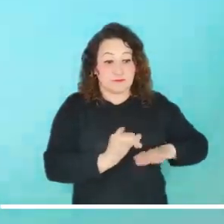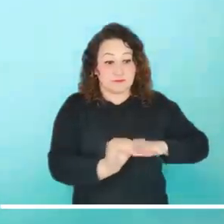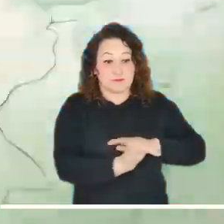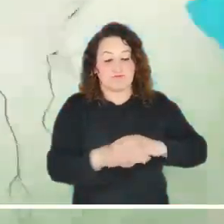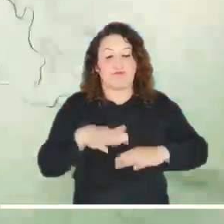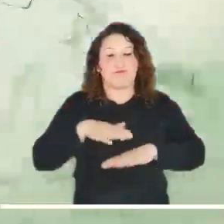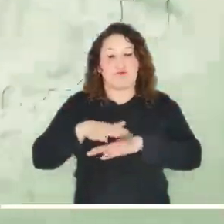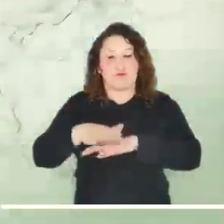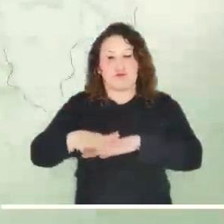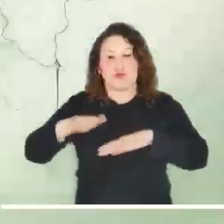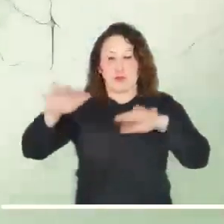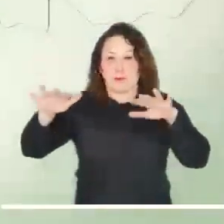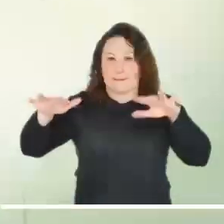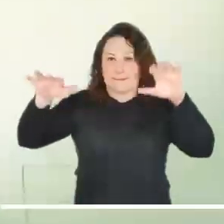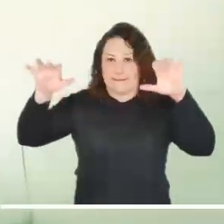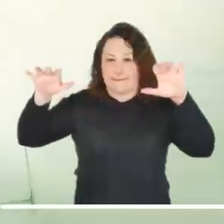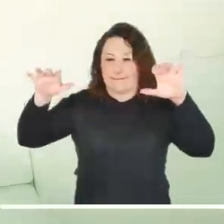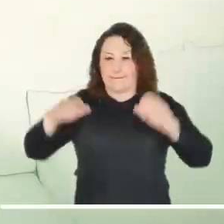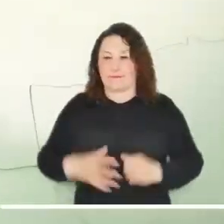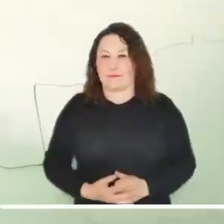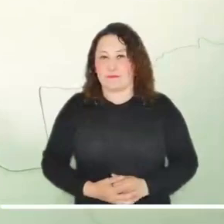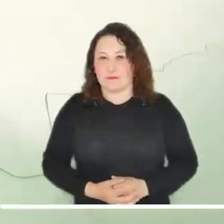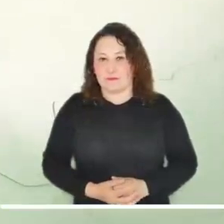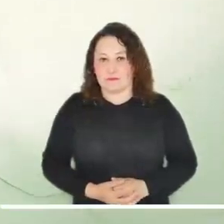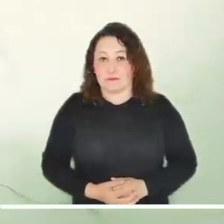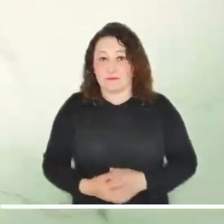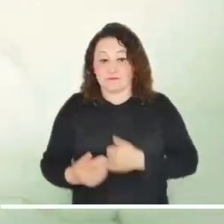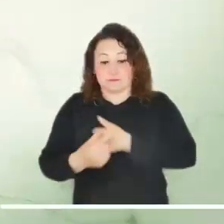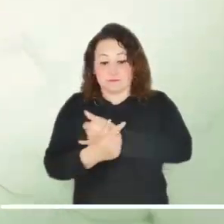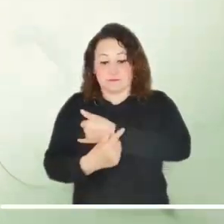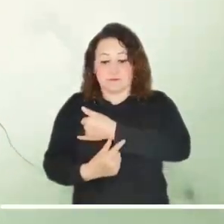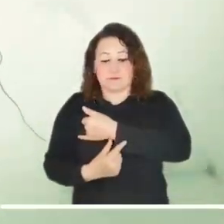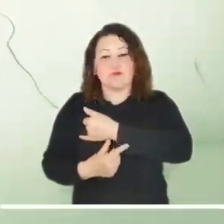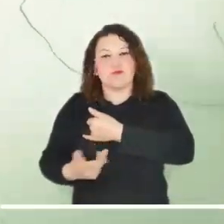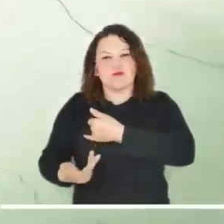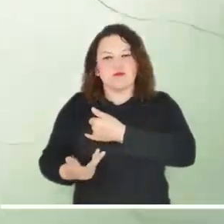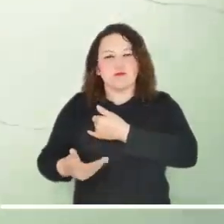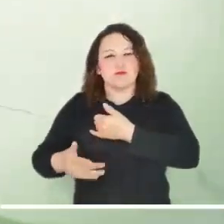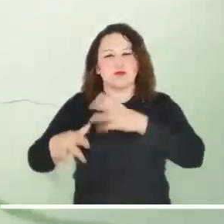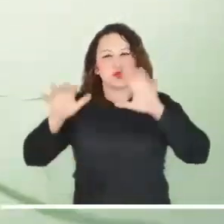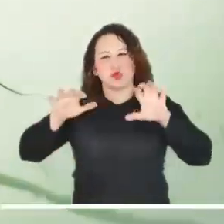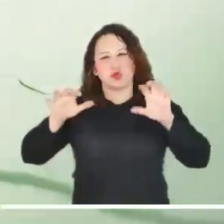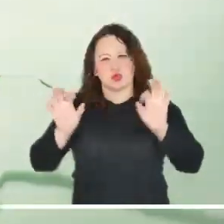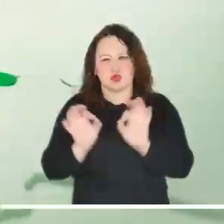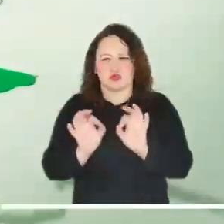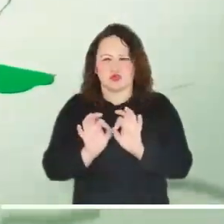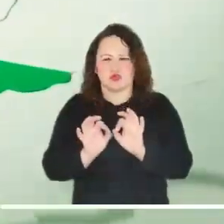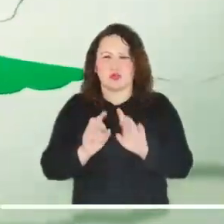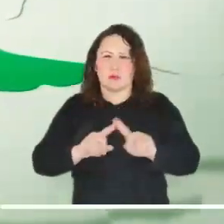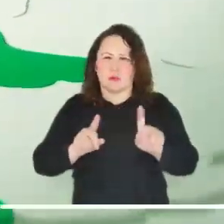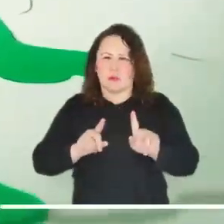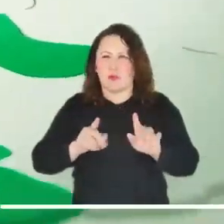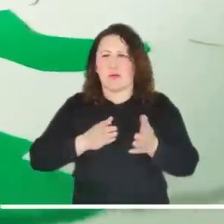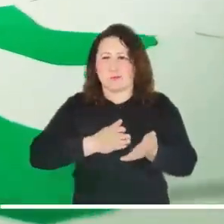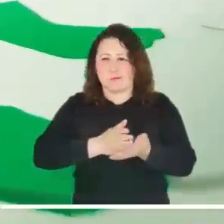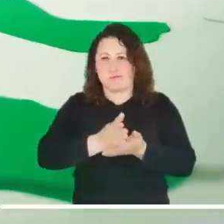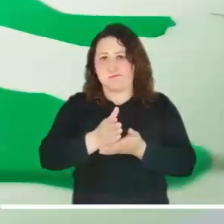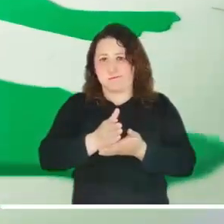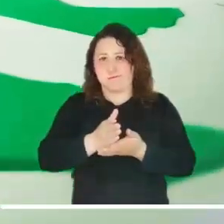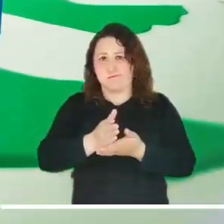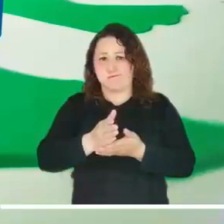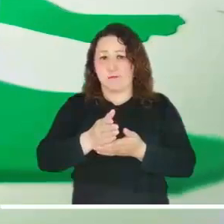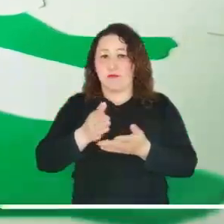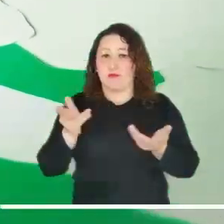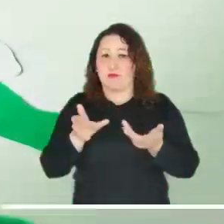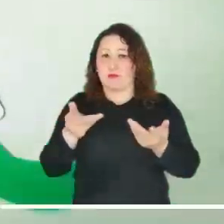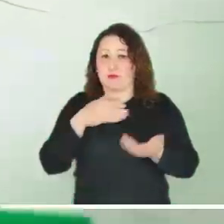llegar acompañado de tiempo seco predominante. En la región pacífica las lluvias serán menores, sin embargo se